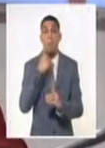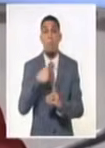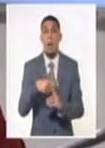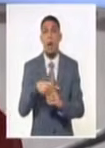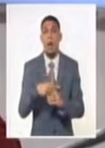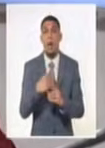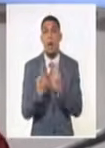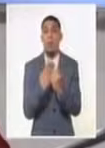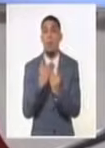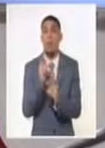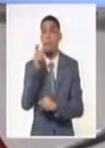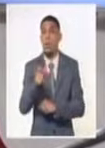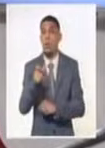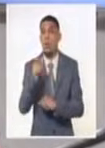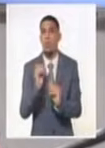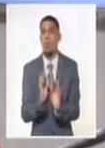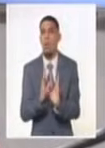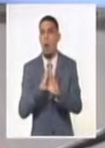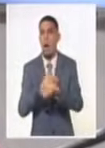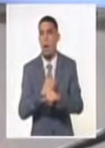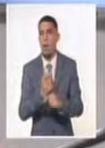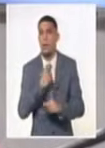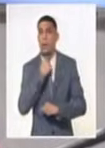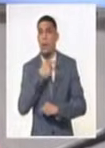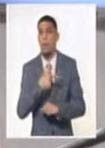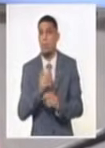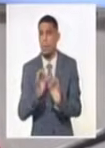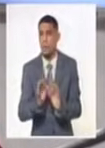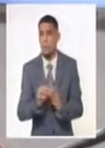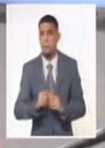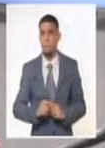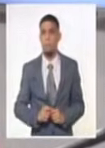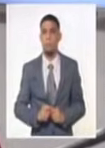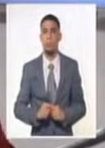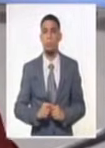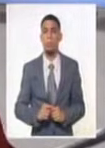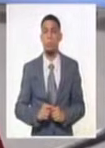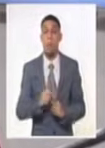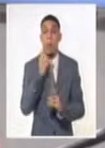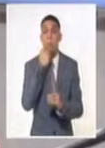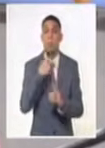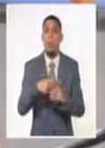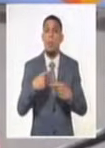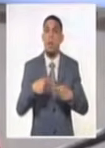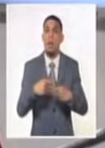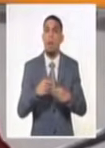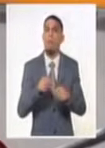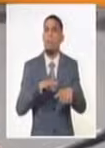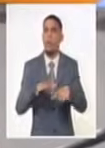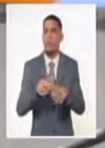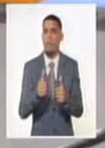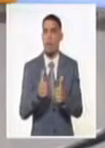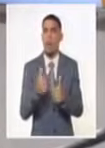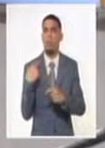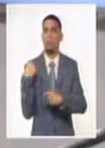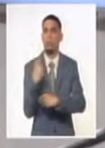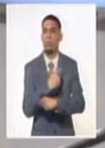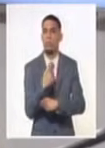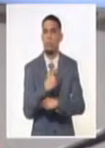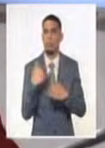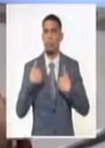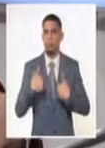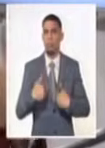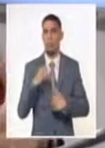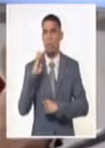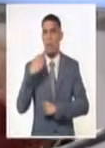para poder hacer bien la actividad pedagógica, que son importantísimos y se recibe como la mejor manera de atender al maestro, ¿no? Bueno, adicionalmente,